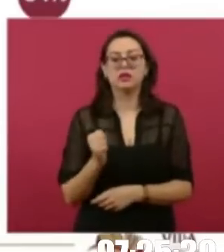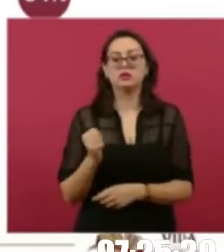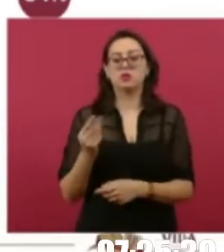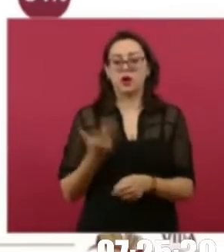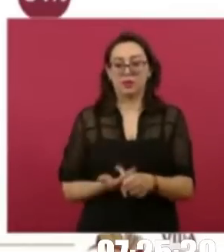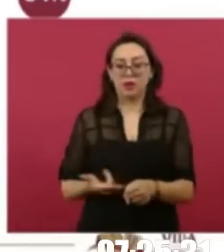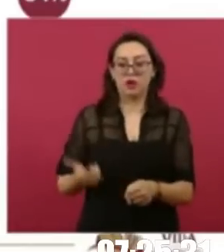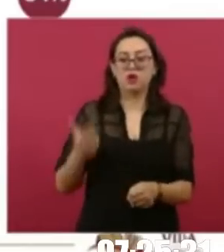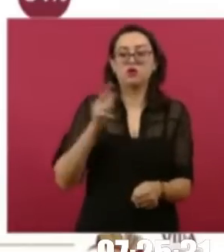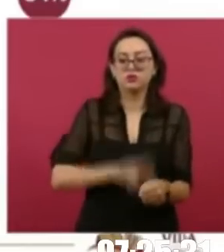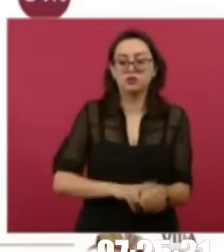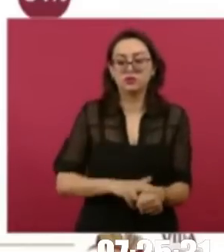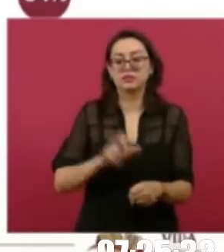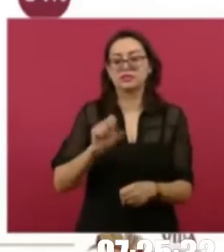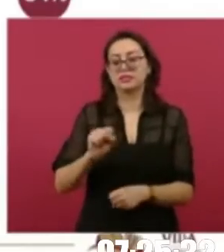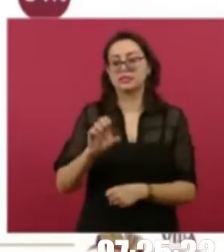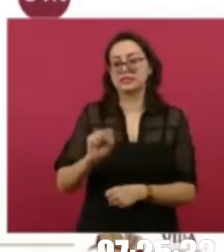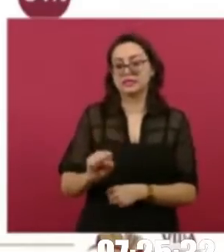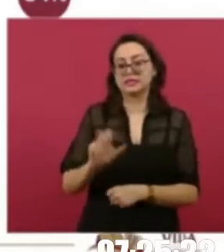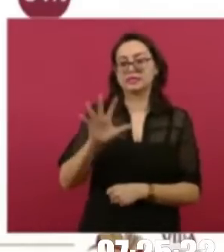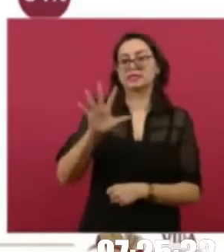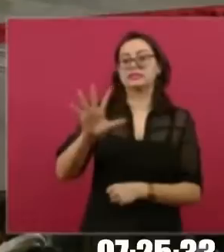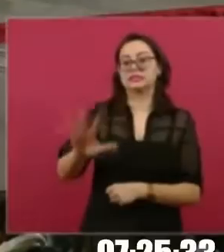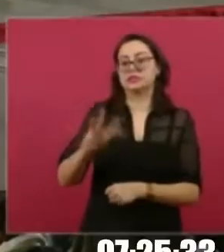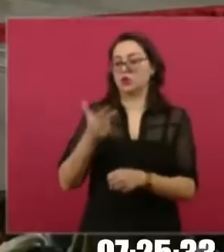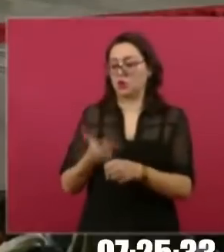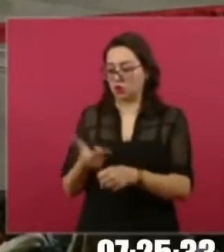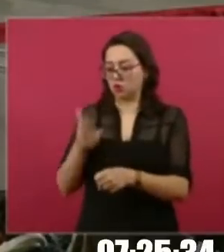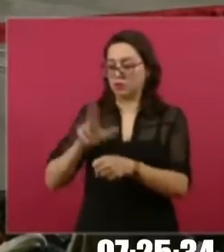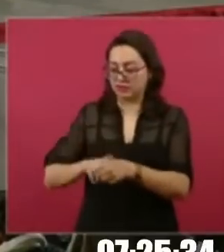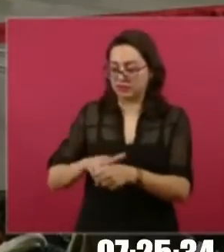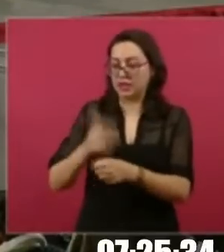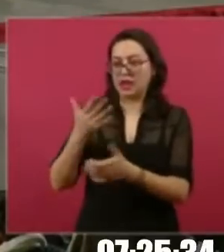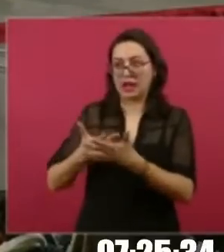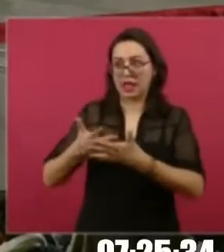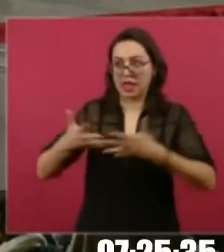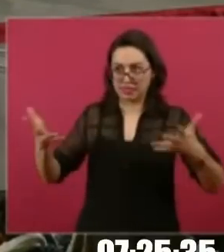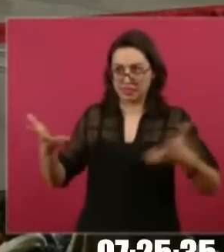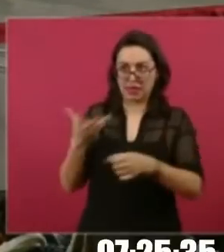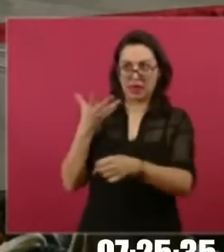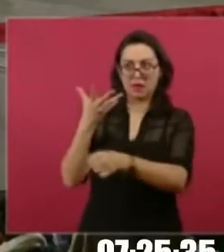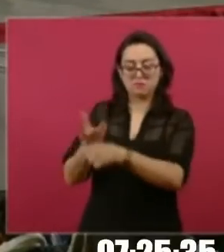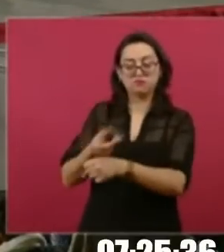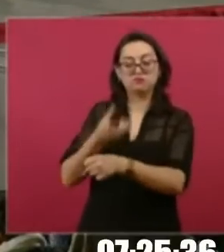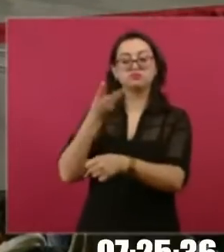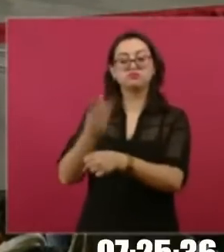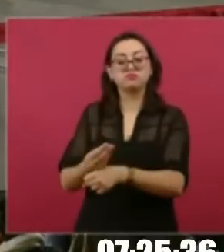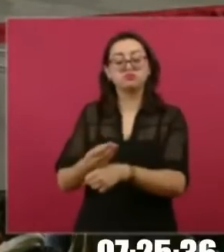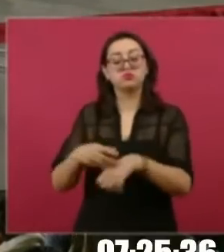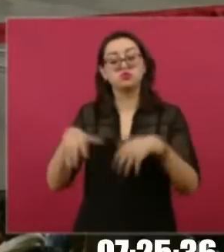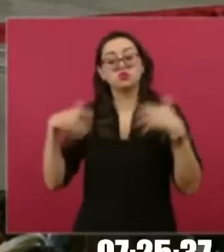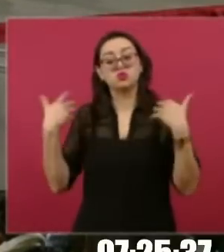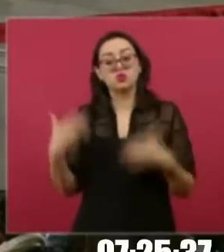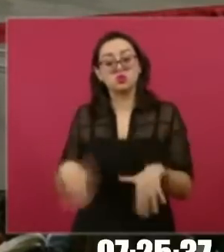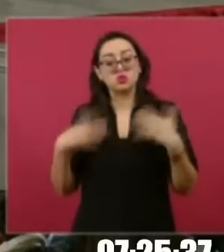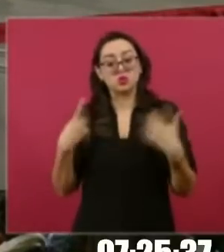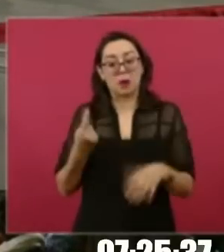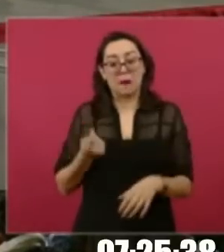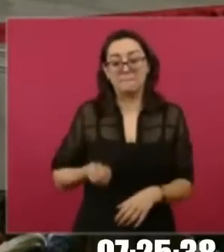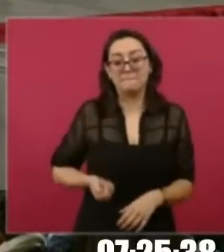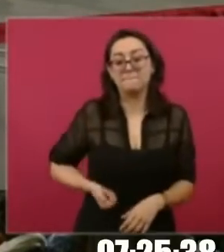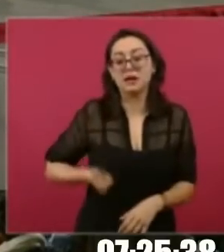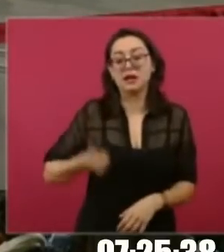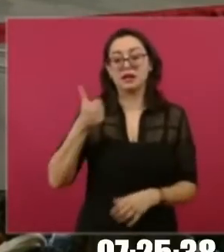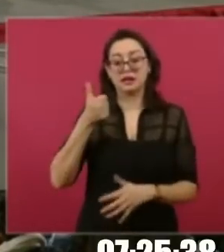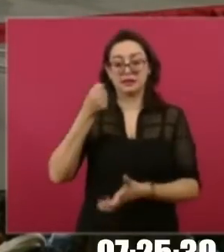intervenidas 65 de los 71 hospitales que ya han tenido alguna intervención y además una inversión histórica en